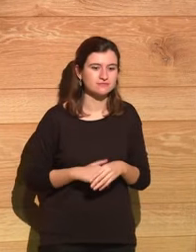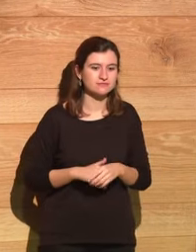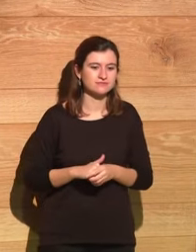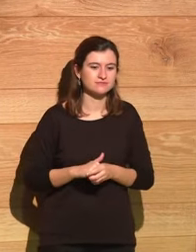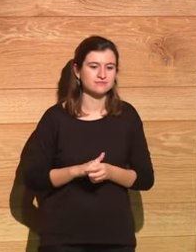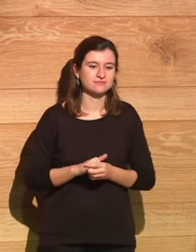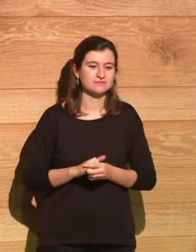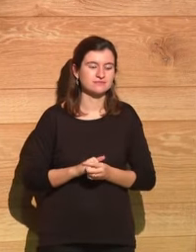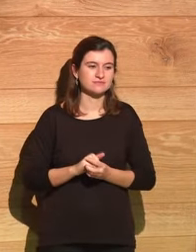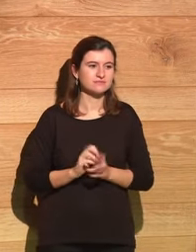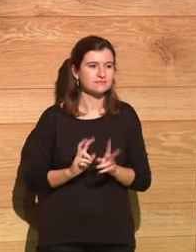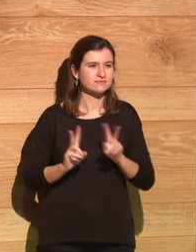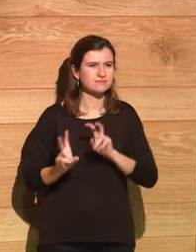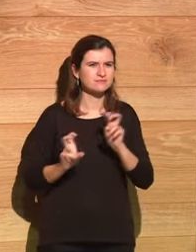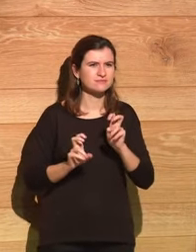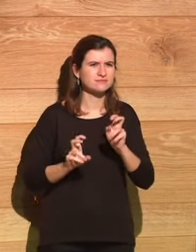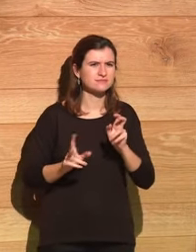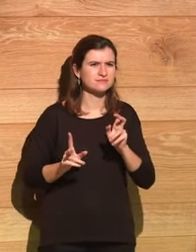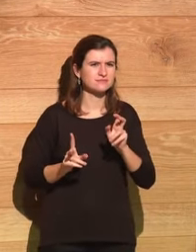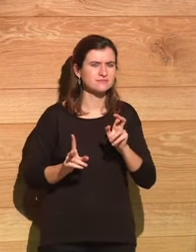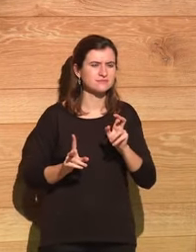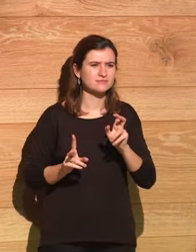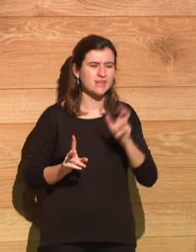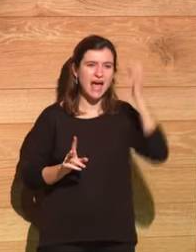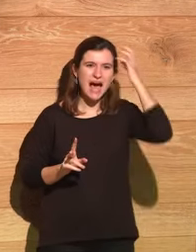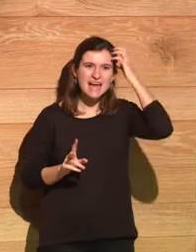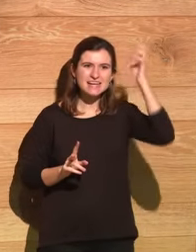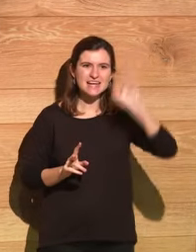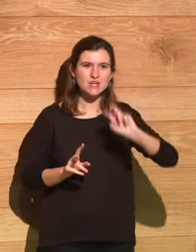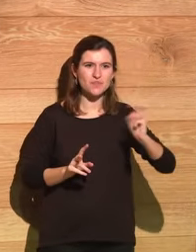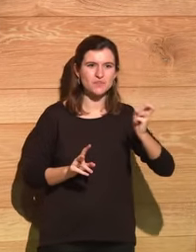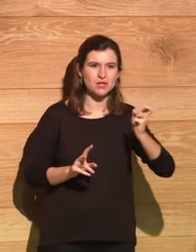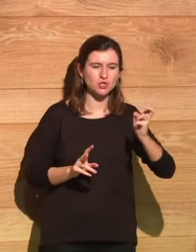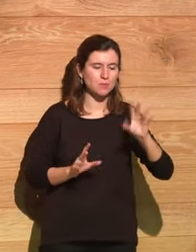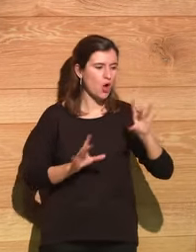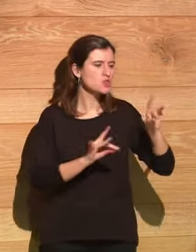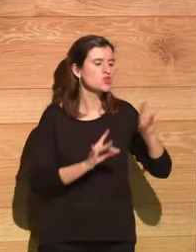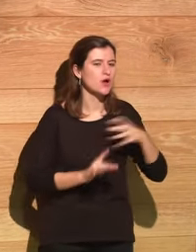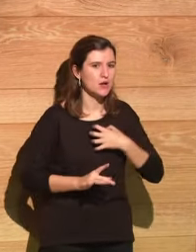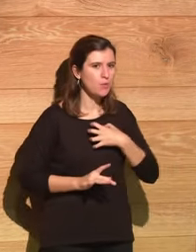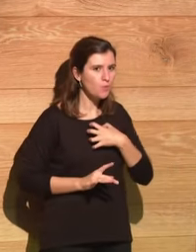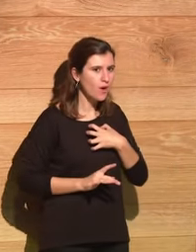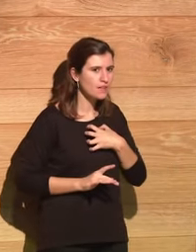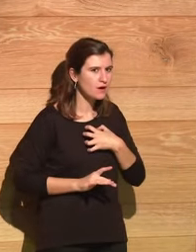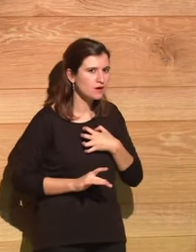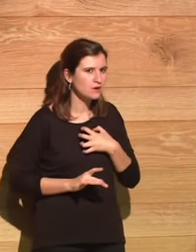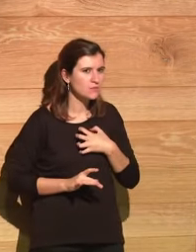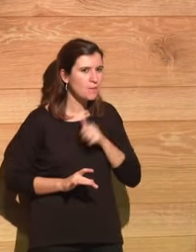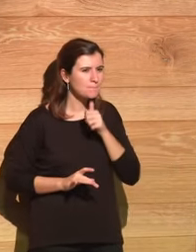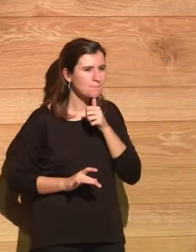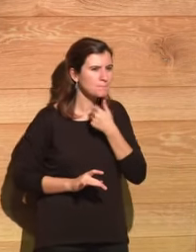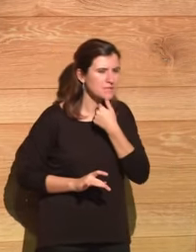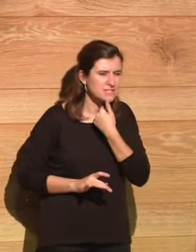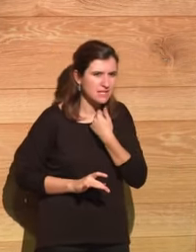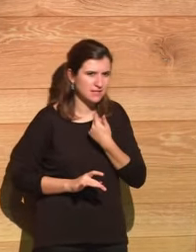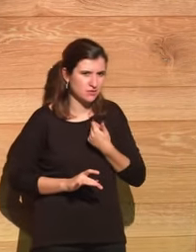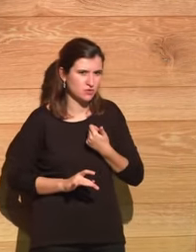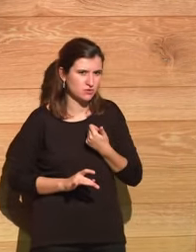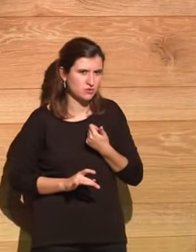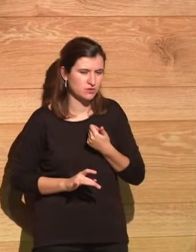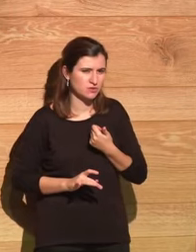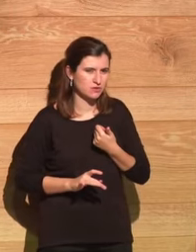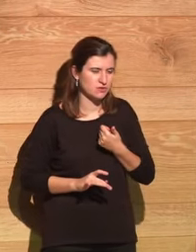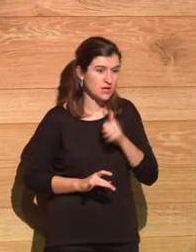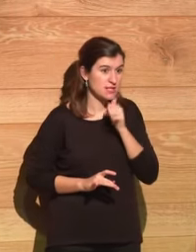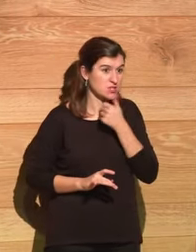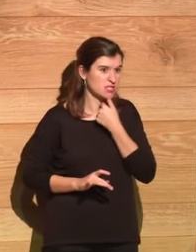el aspecto este de que el reino del otro es un reino intocable, es un reino misterioso, es un reino no lleno de secretos, porque los secretos al